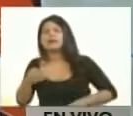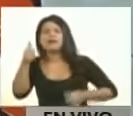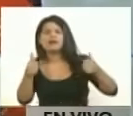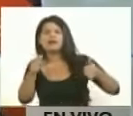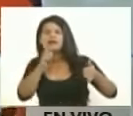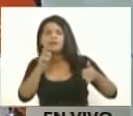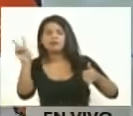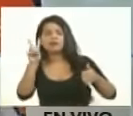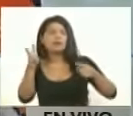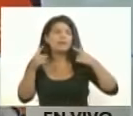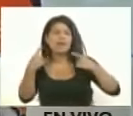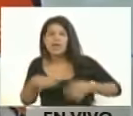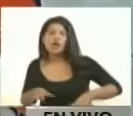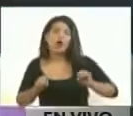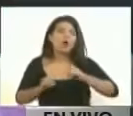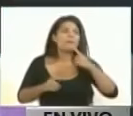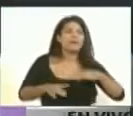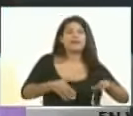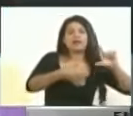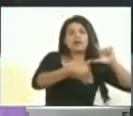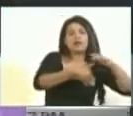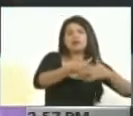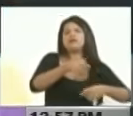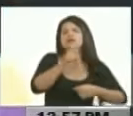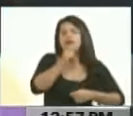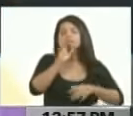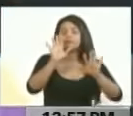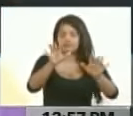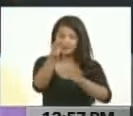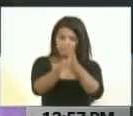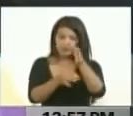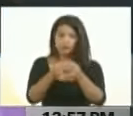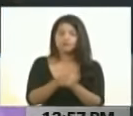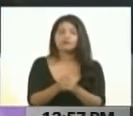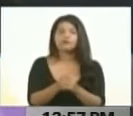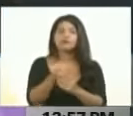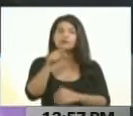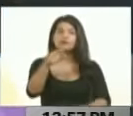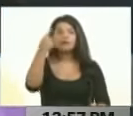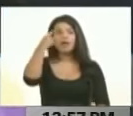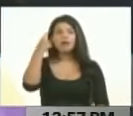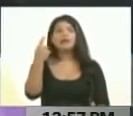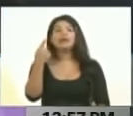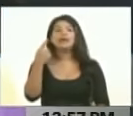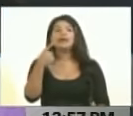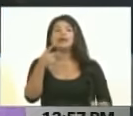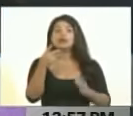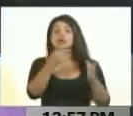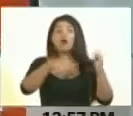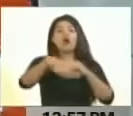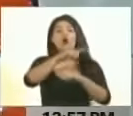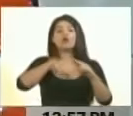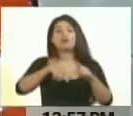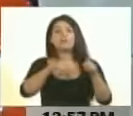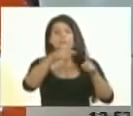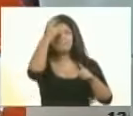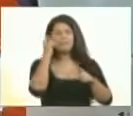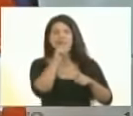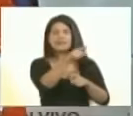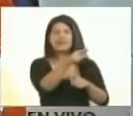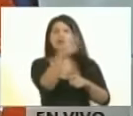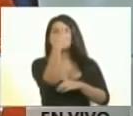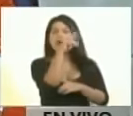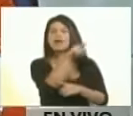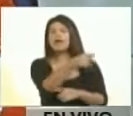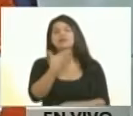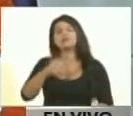facto de Brasil, la dictadura en Brasil, su canciller, es ampliamente conocido como un enemigo del Mercosur. Siempre se opuso al